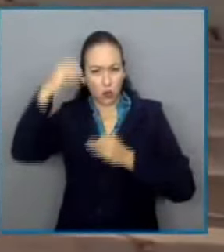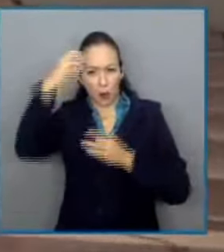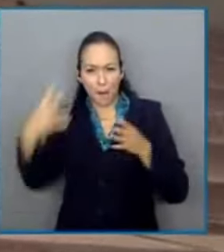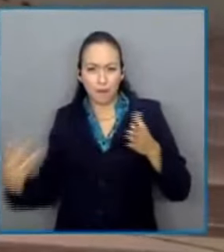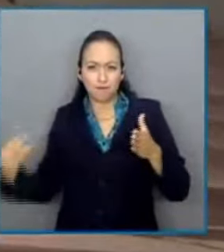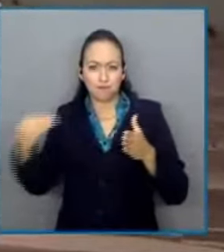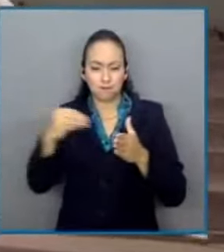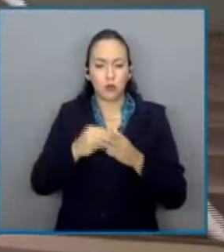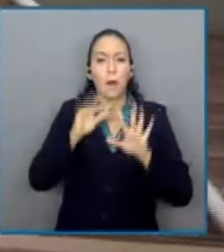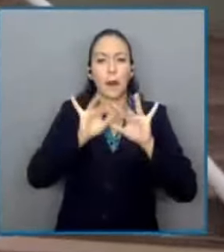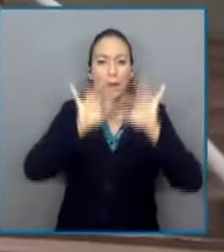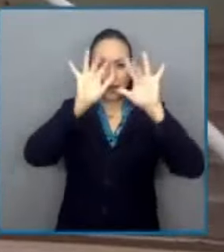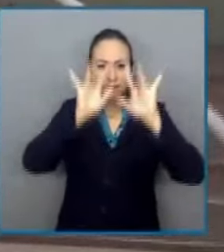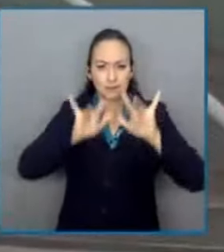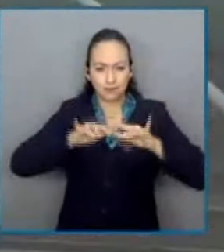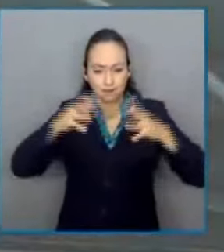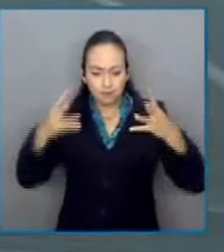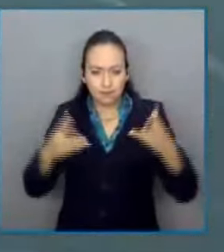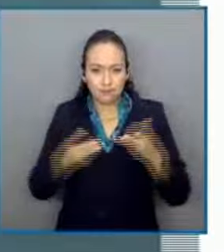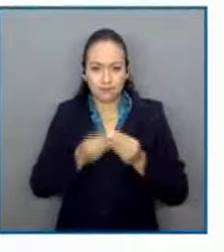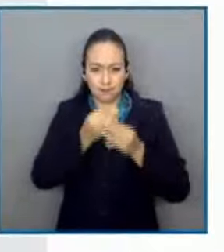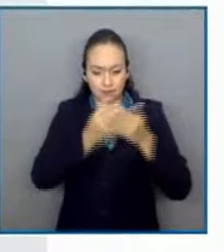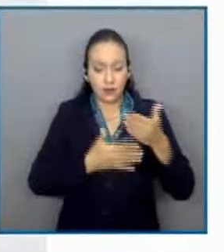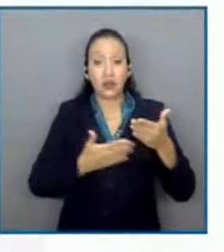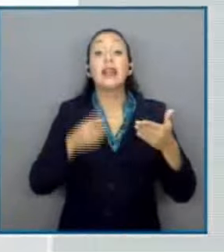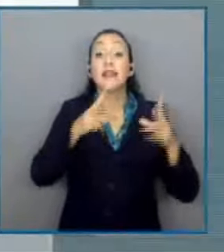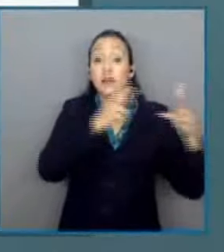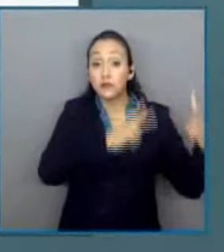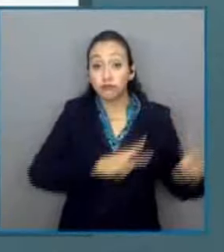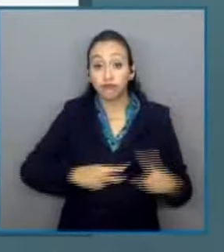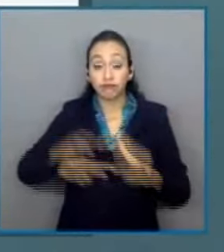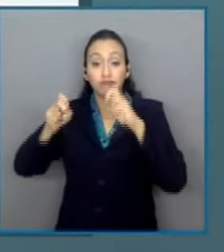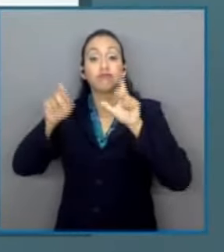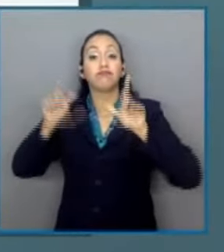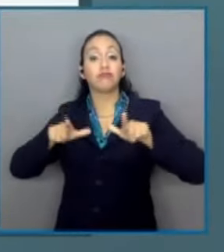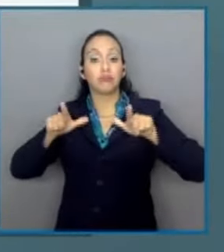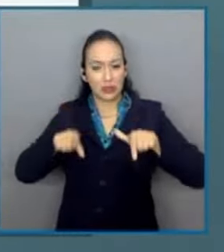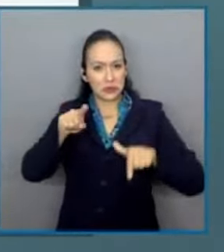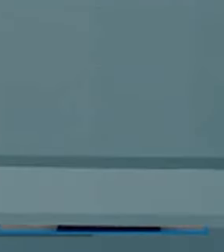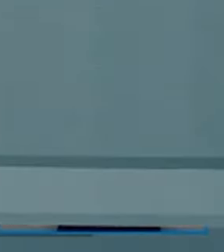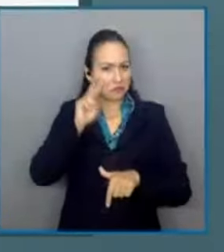estará disponible en una plataforma digital sobre las jornadas.